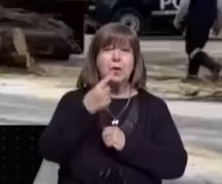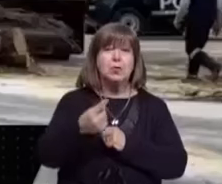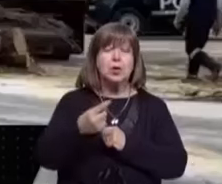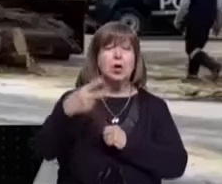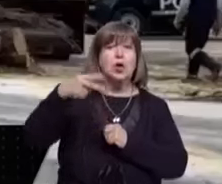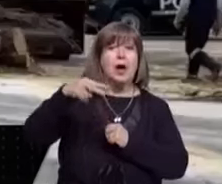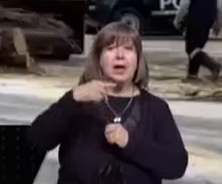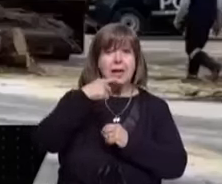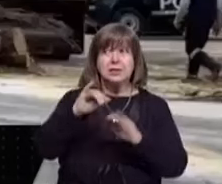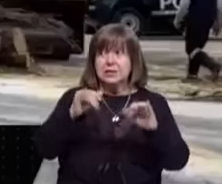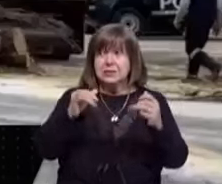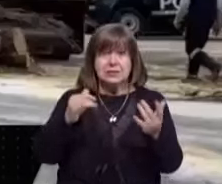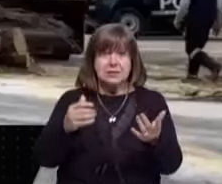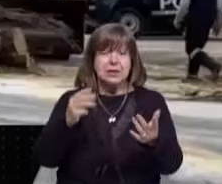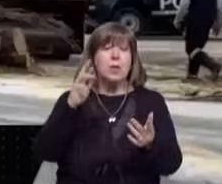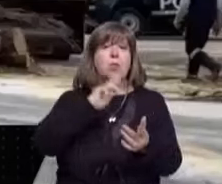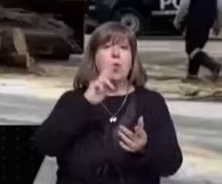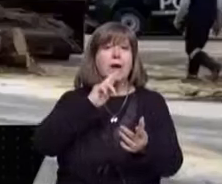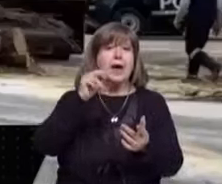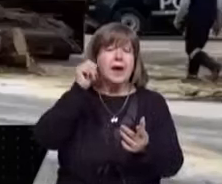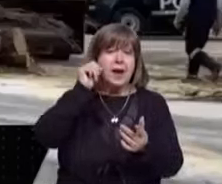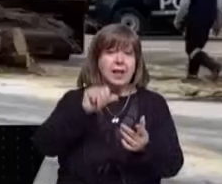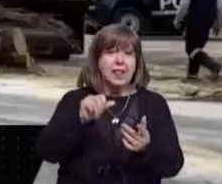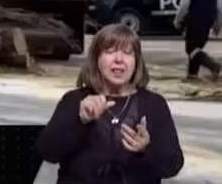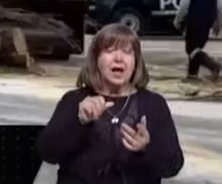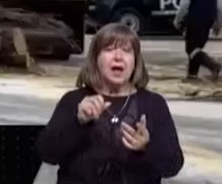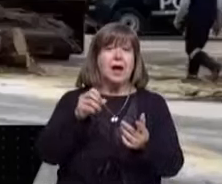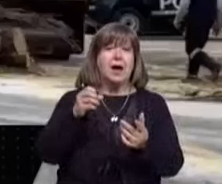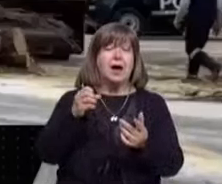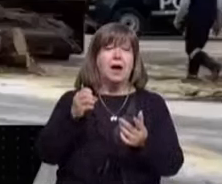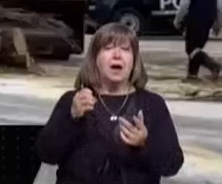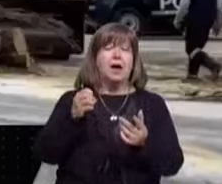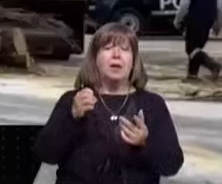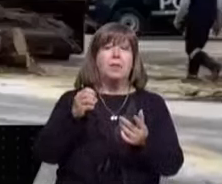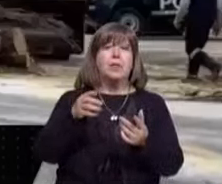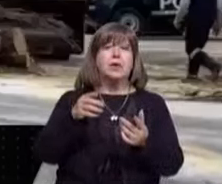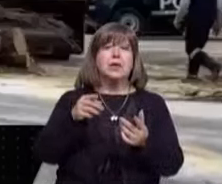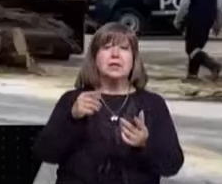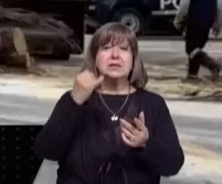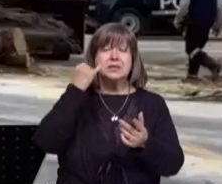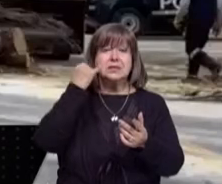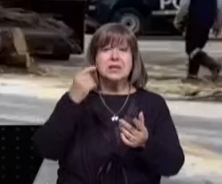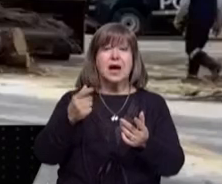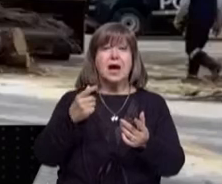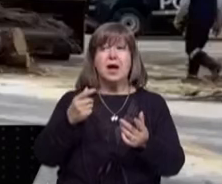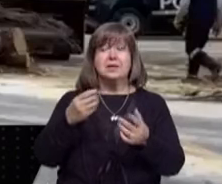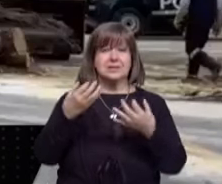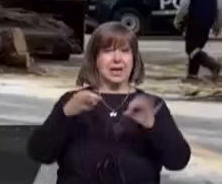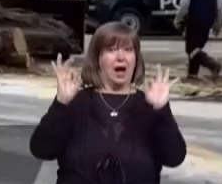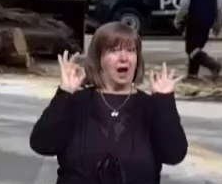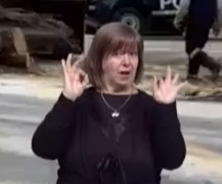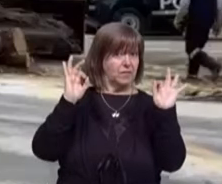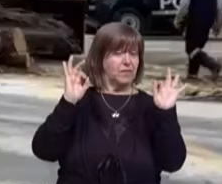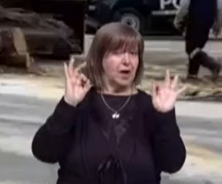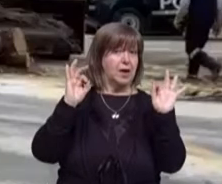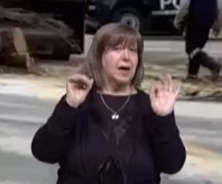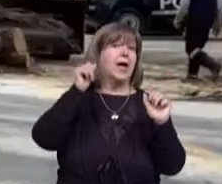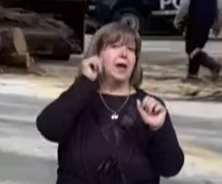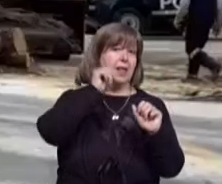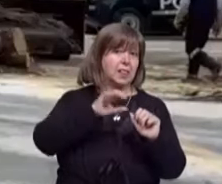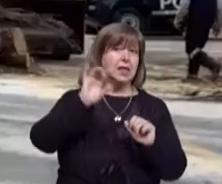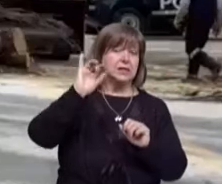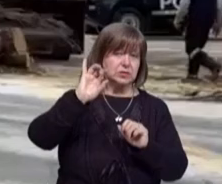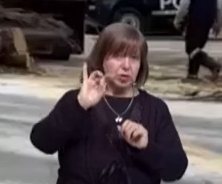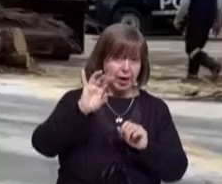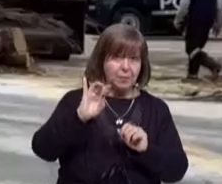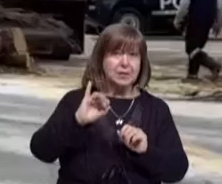Es una mujer, exactamente, es una mujer, por lo que nos han informado, estaría fuera de peligro. Esto